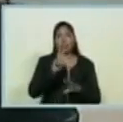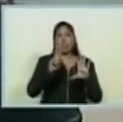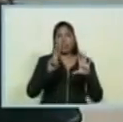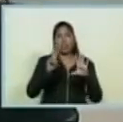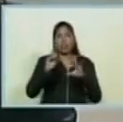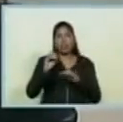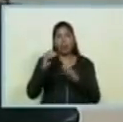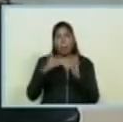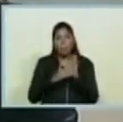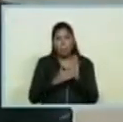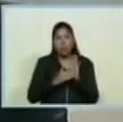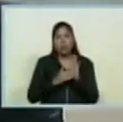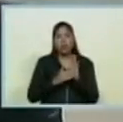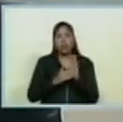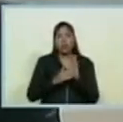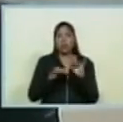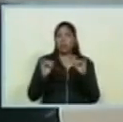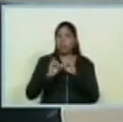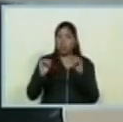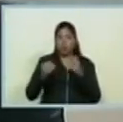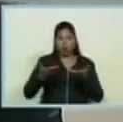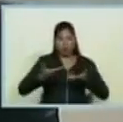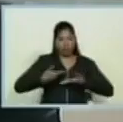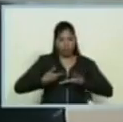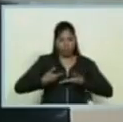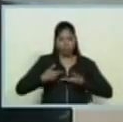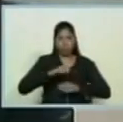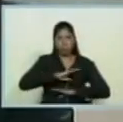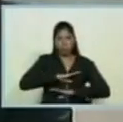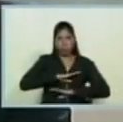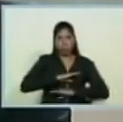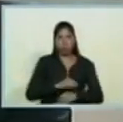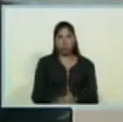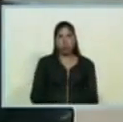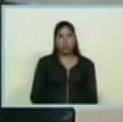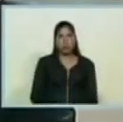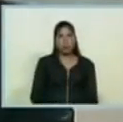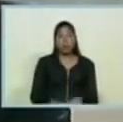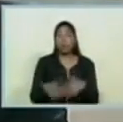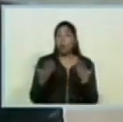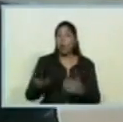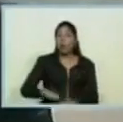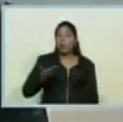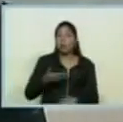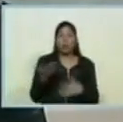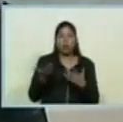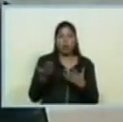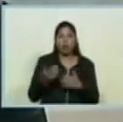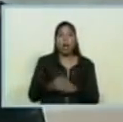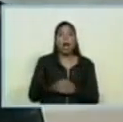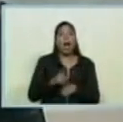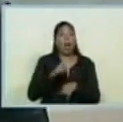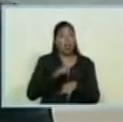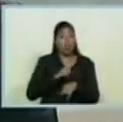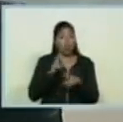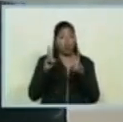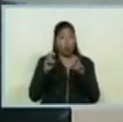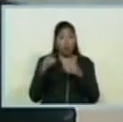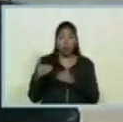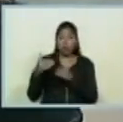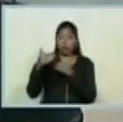ya beneficiadas por las casas de alimentación. Pero lo más importante, presidente, es que en esta nueva etapa de las casas de alimentación